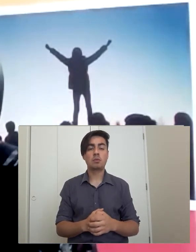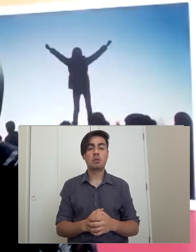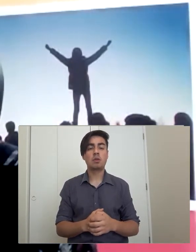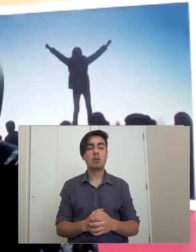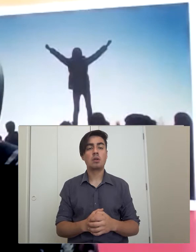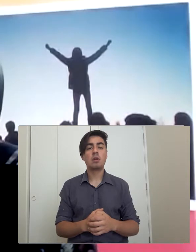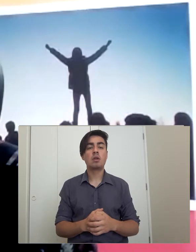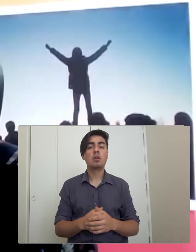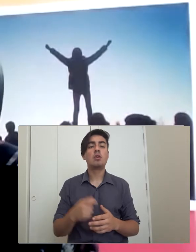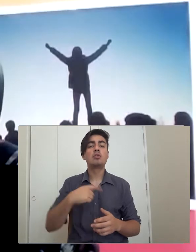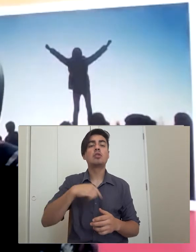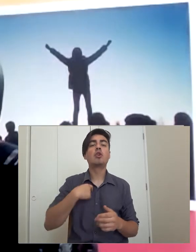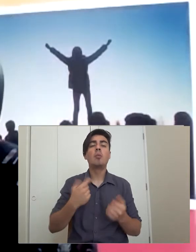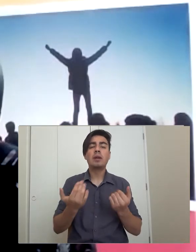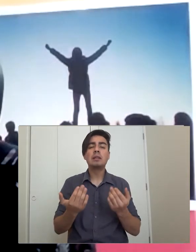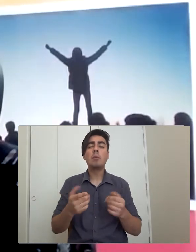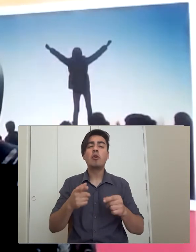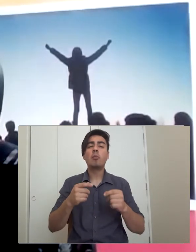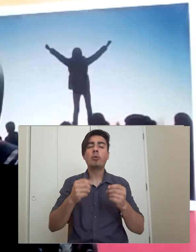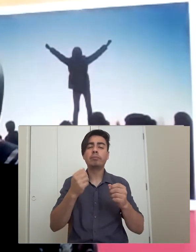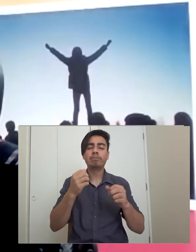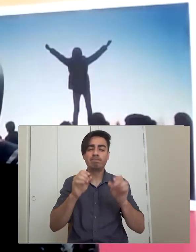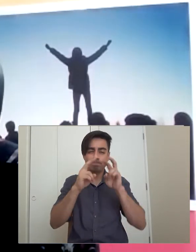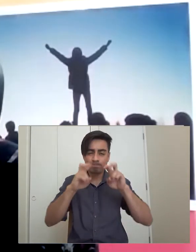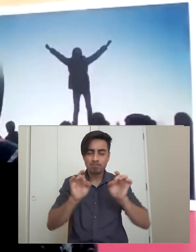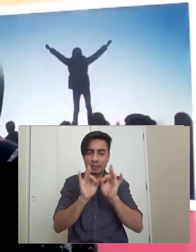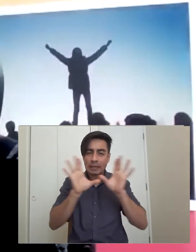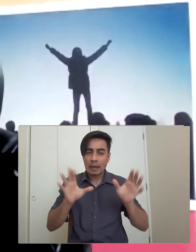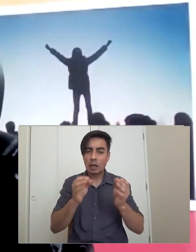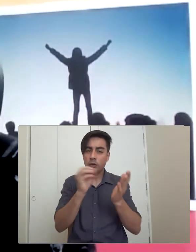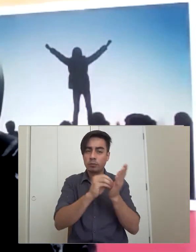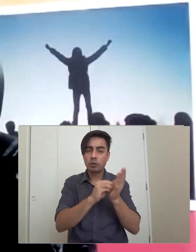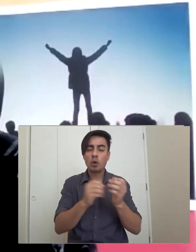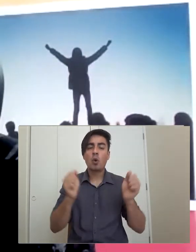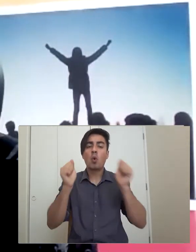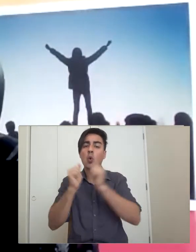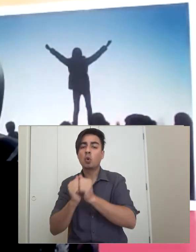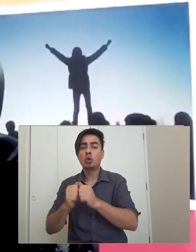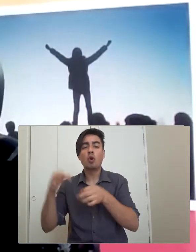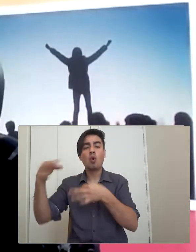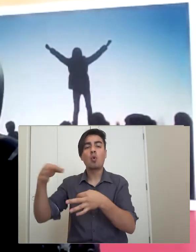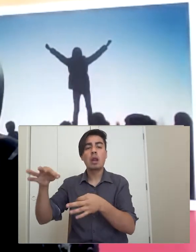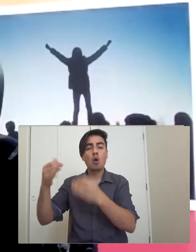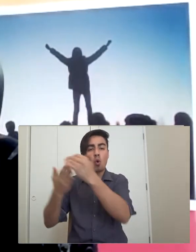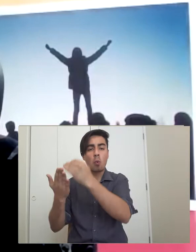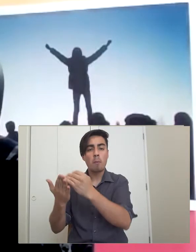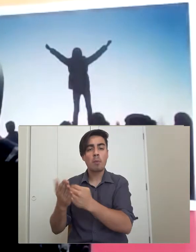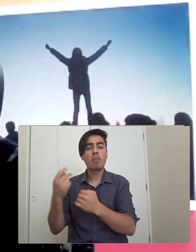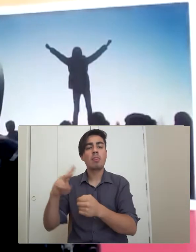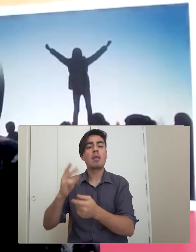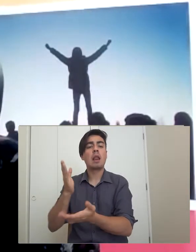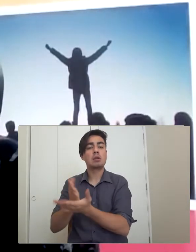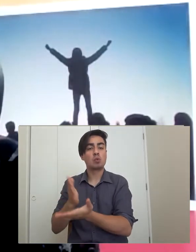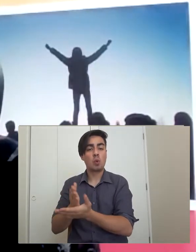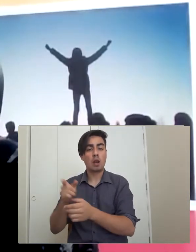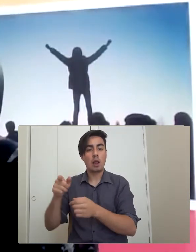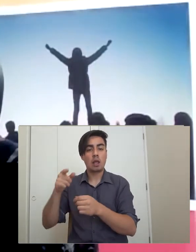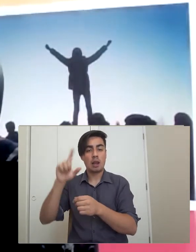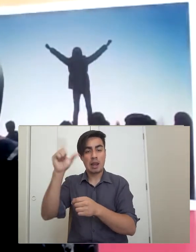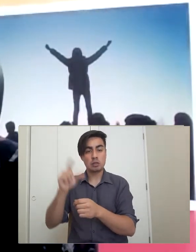tendríamos que definir esto conjunto con el conjunto del currículum nacional y el trabajo de DEMRA,